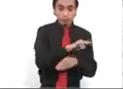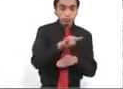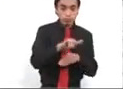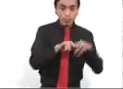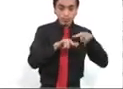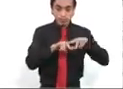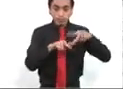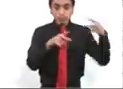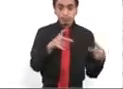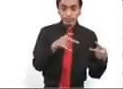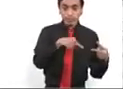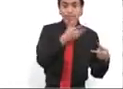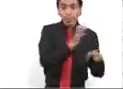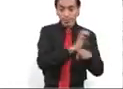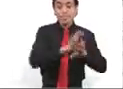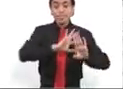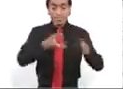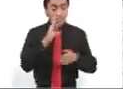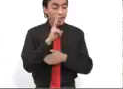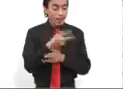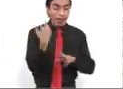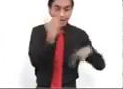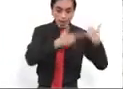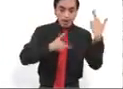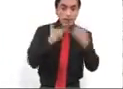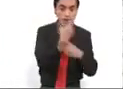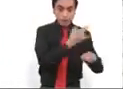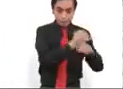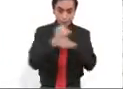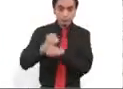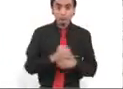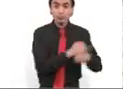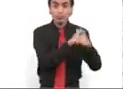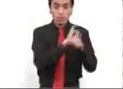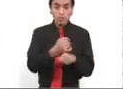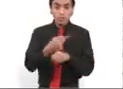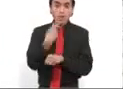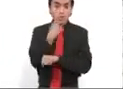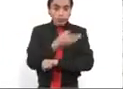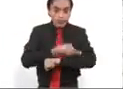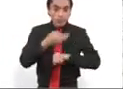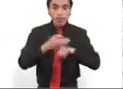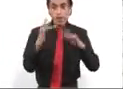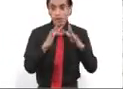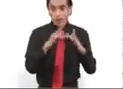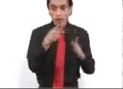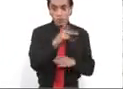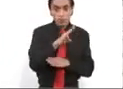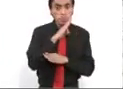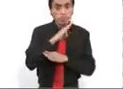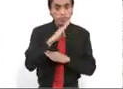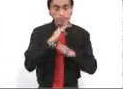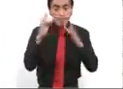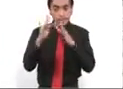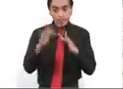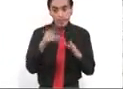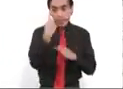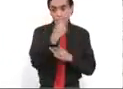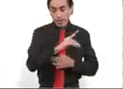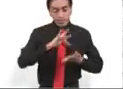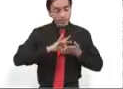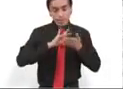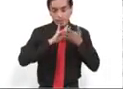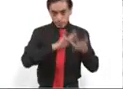la investigación. También me comuniqué con la familia para que, con su madre, para poder pues darle toda nuestra solidaridad y apoyo,